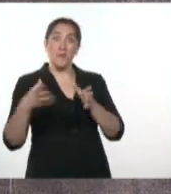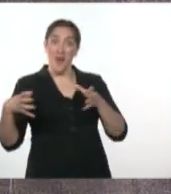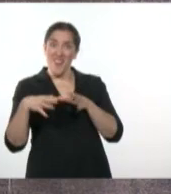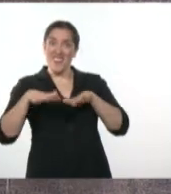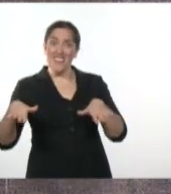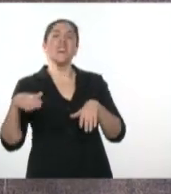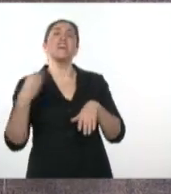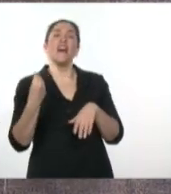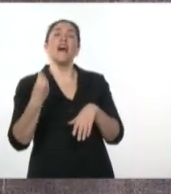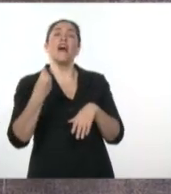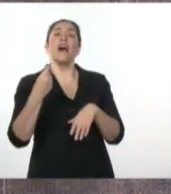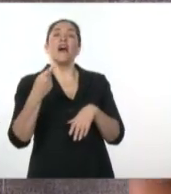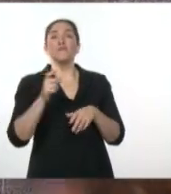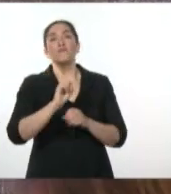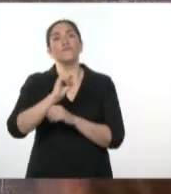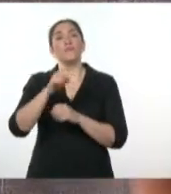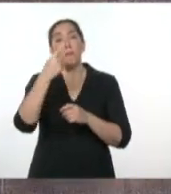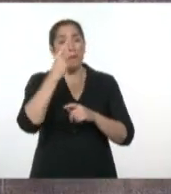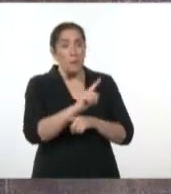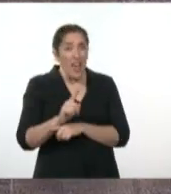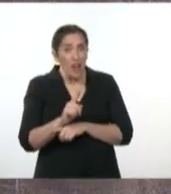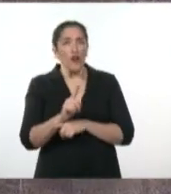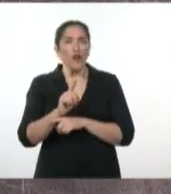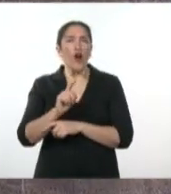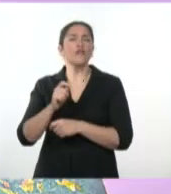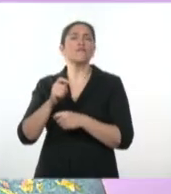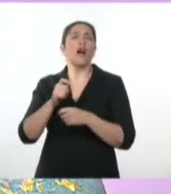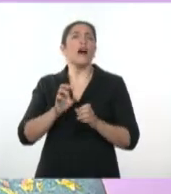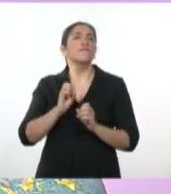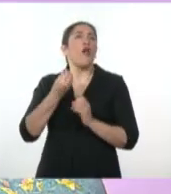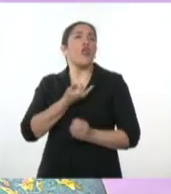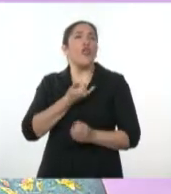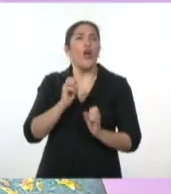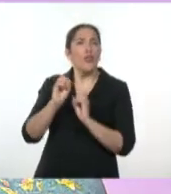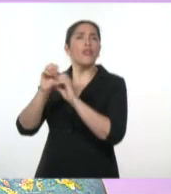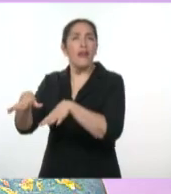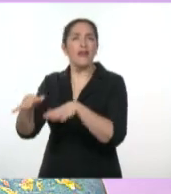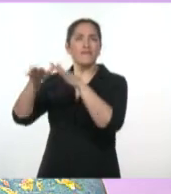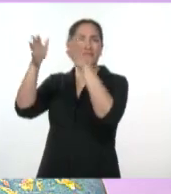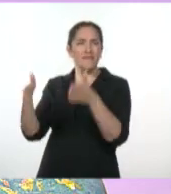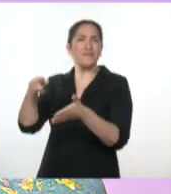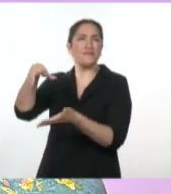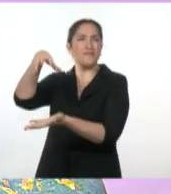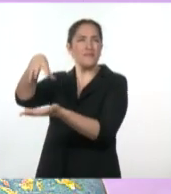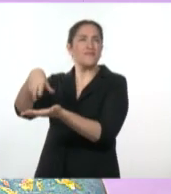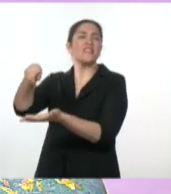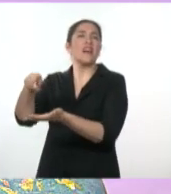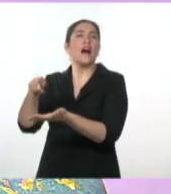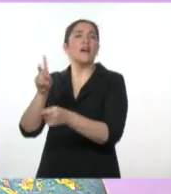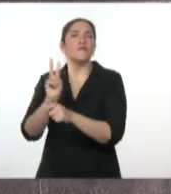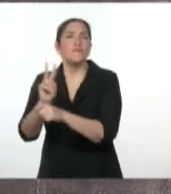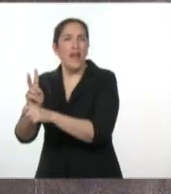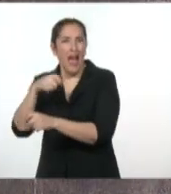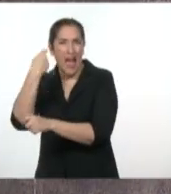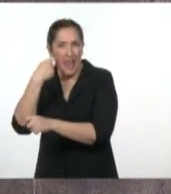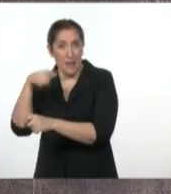animales, creo que... Le dice así, a ver. Sí, léelo. Llevarlos a la protectora de animales y que